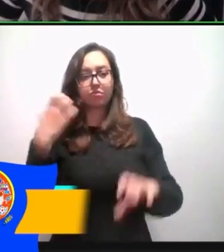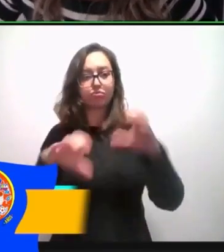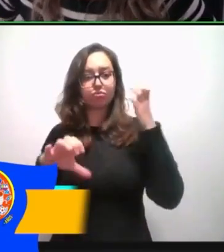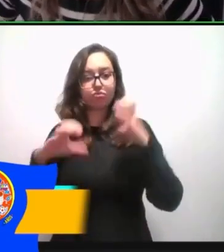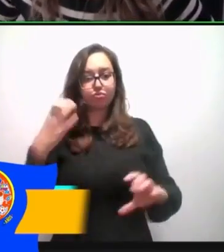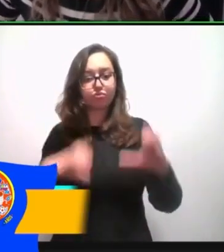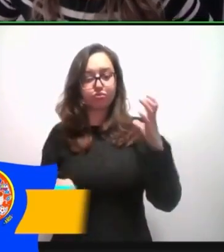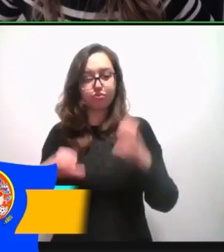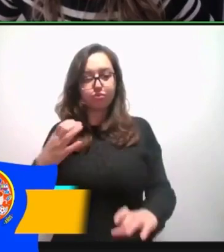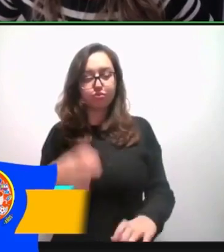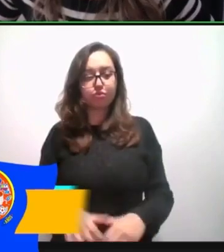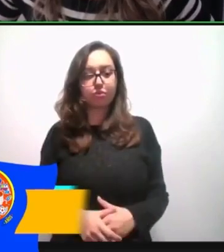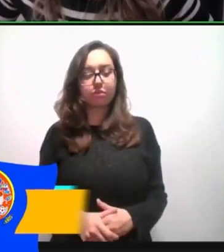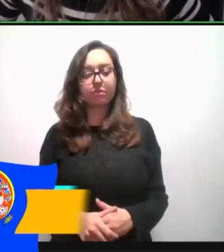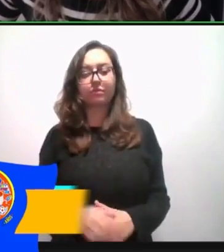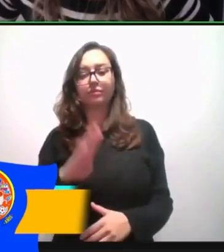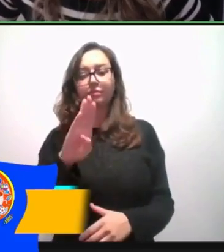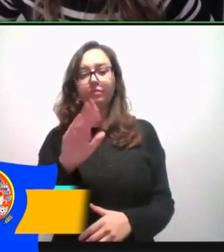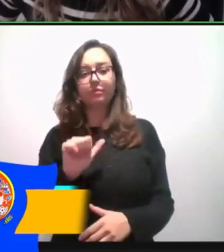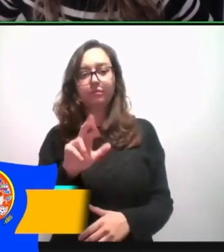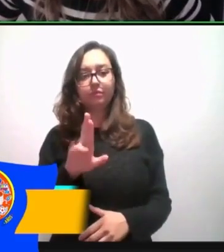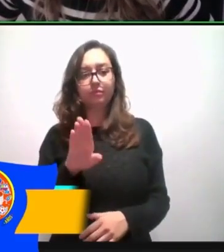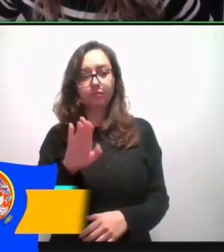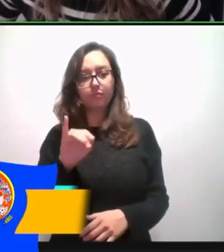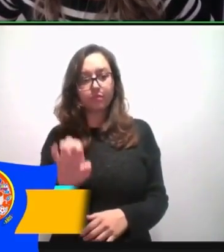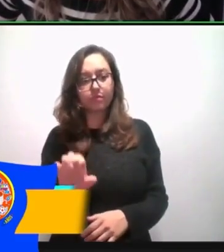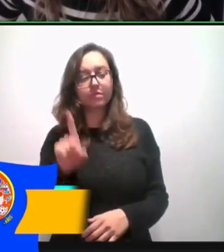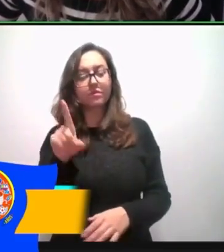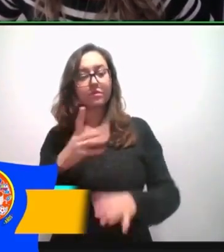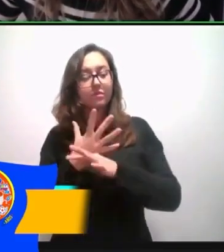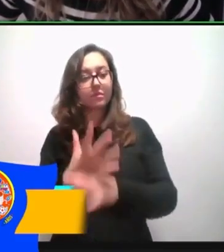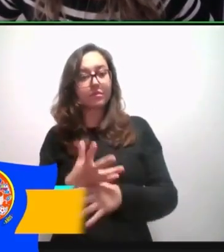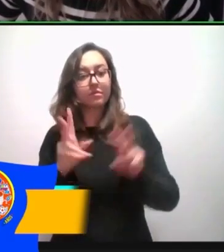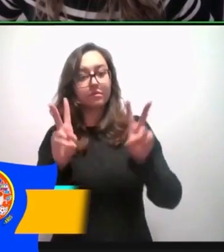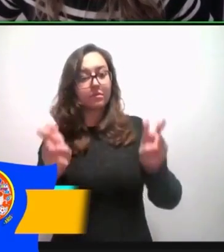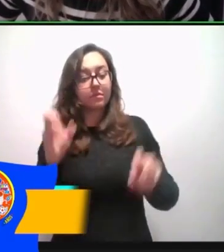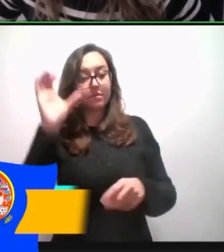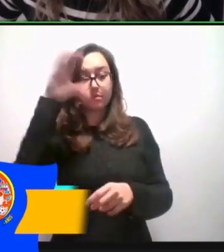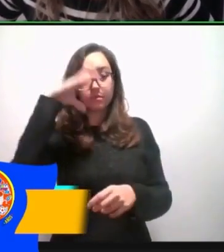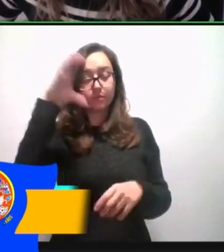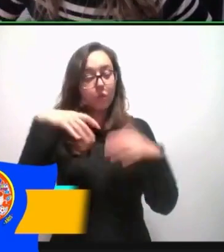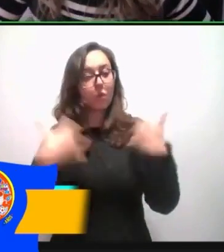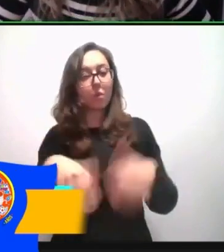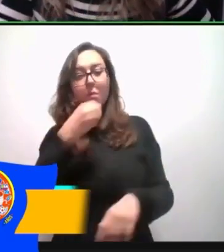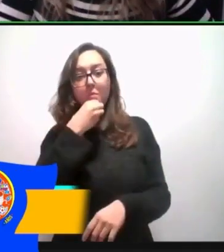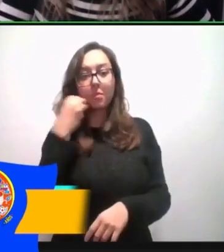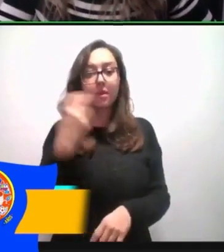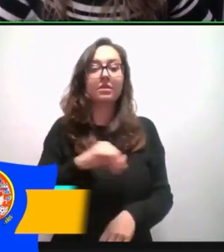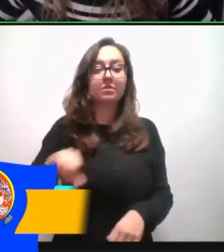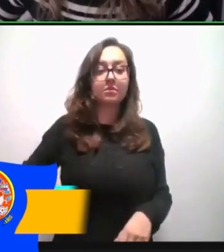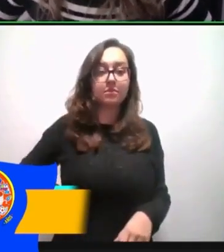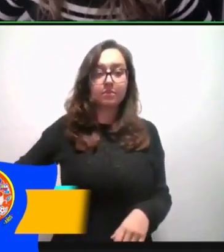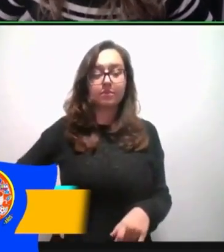Barbie Peña nos dice, es sorprendente que un tema se relacione tanto con la ciencia. Muchas gracias, es muy interesante. También César Hernández nos dice, qué